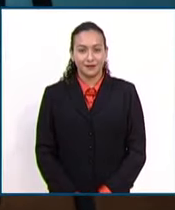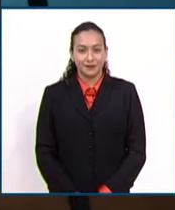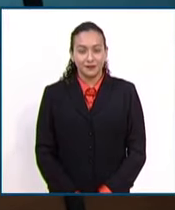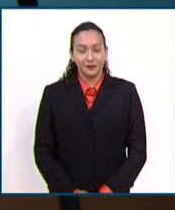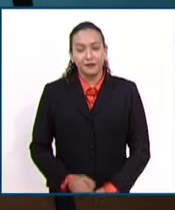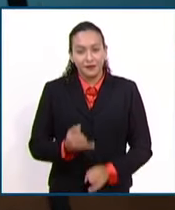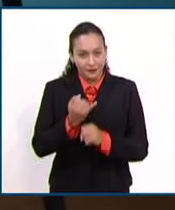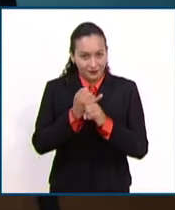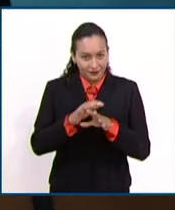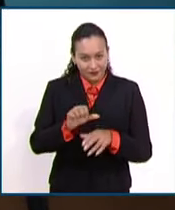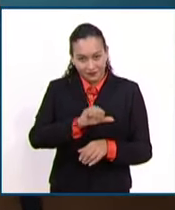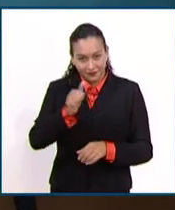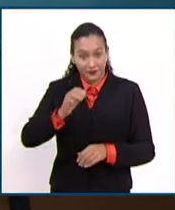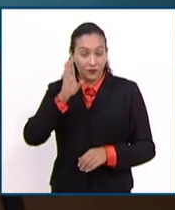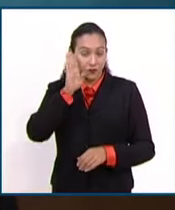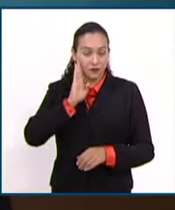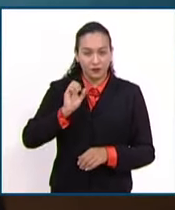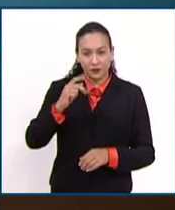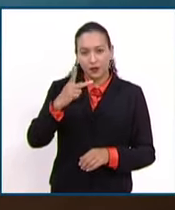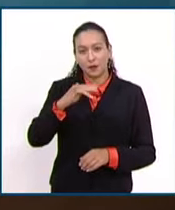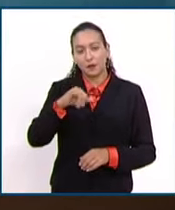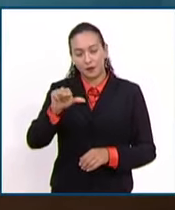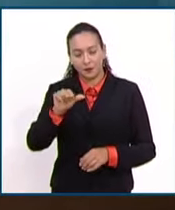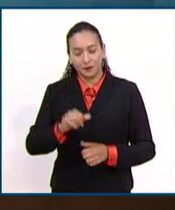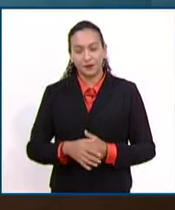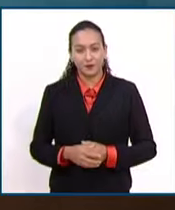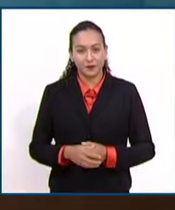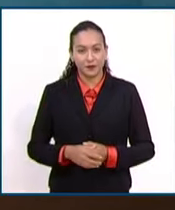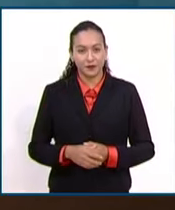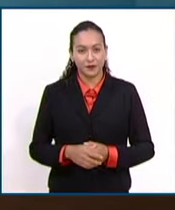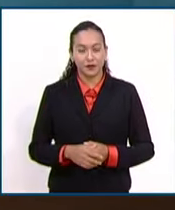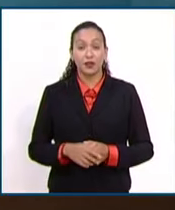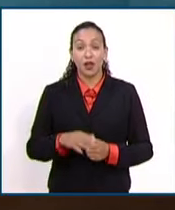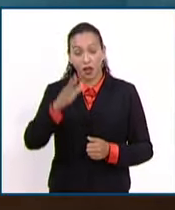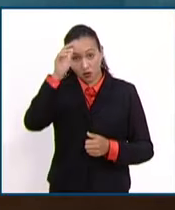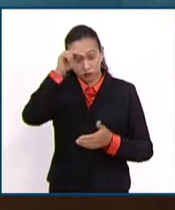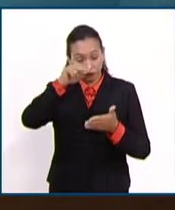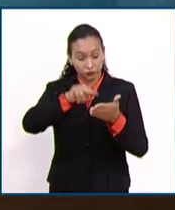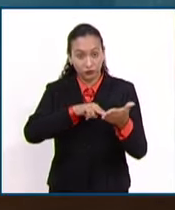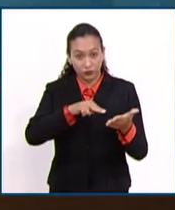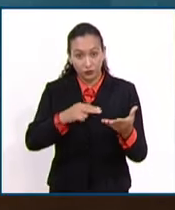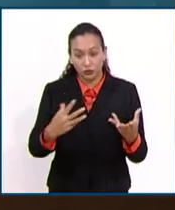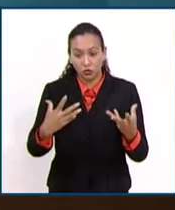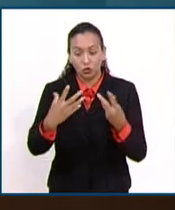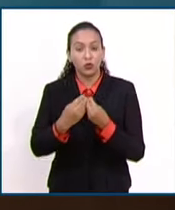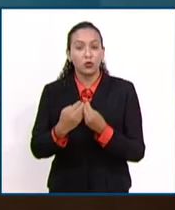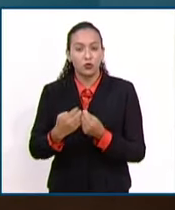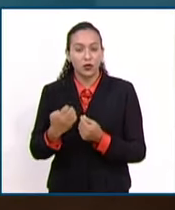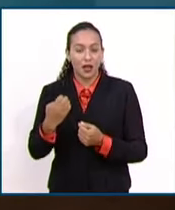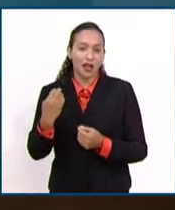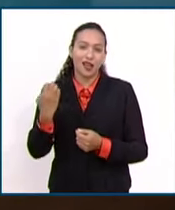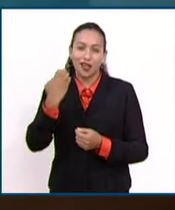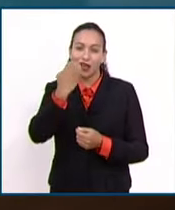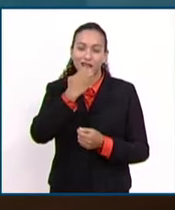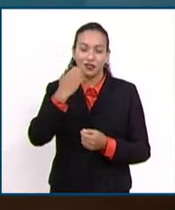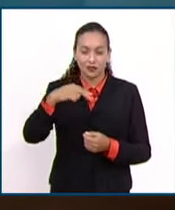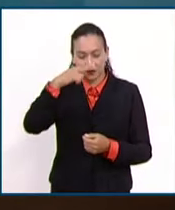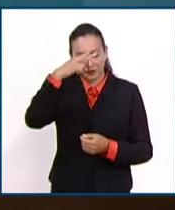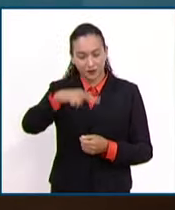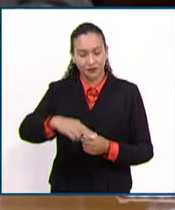En otra información, la ministra presidenta Norma Lucía Piña Hernández firmó un convenio de colaboración académica con el Colegio de